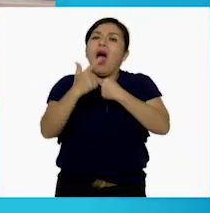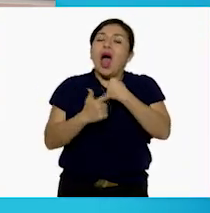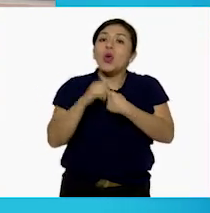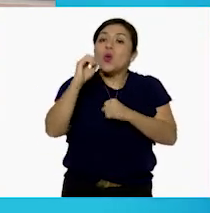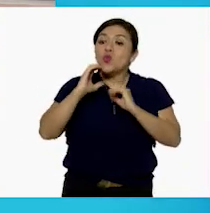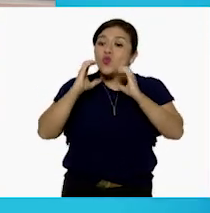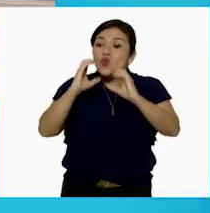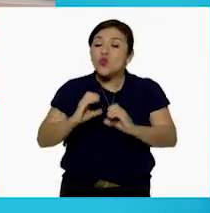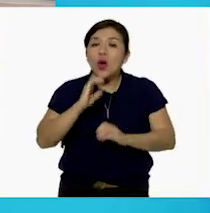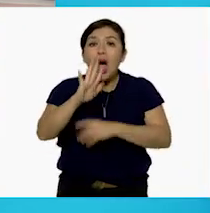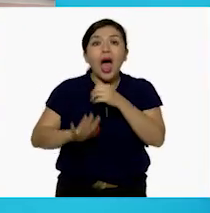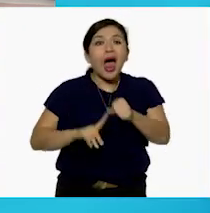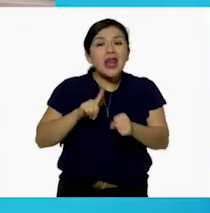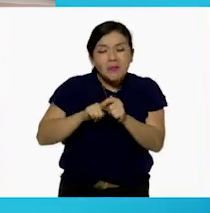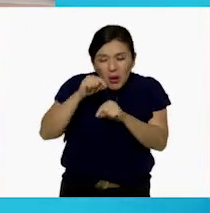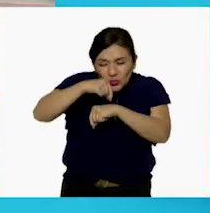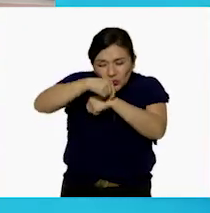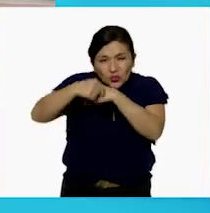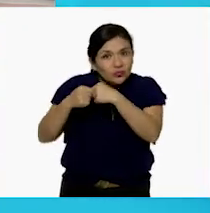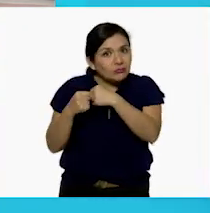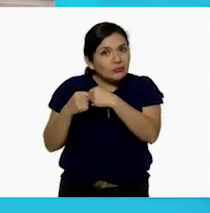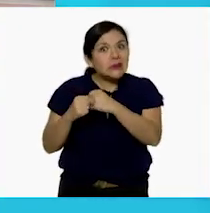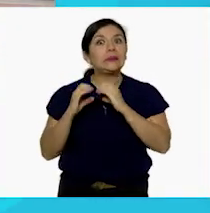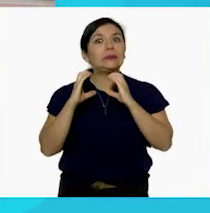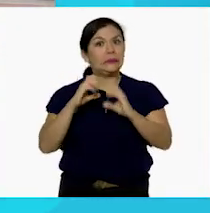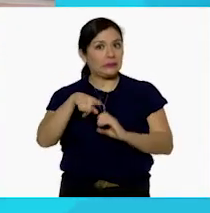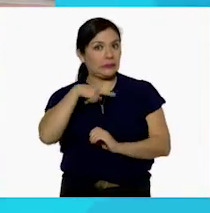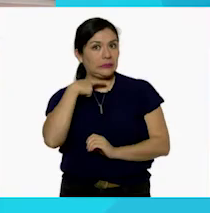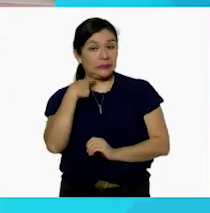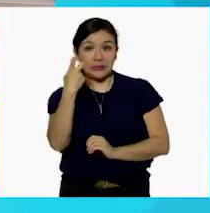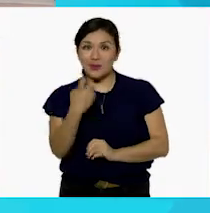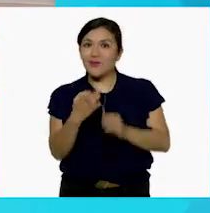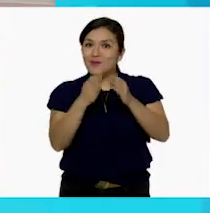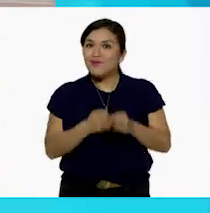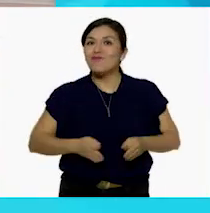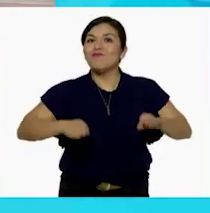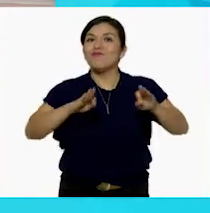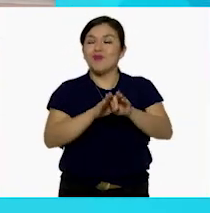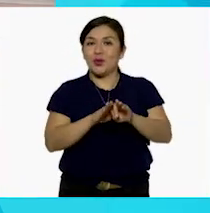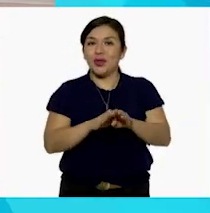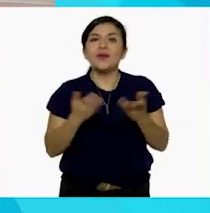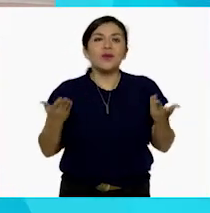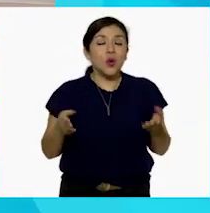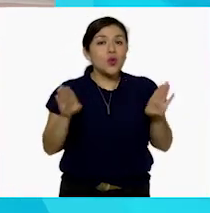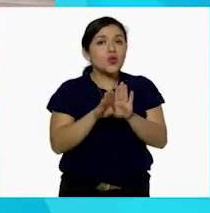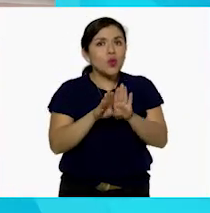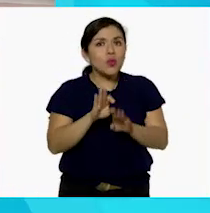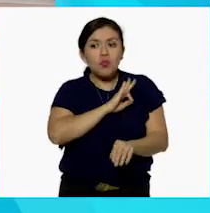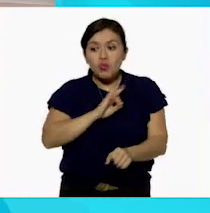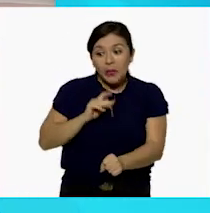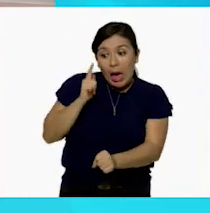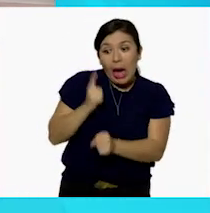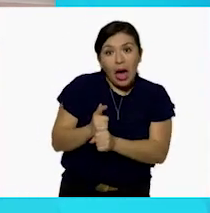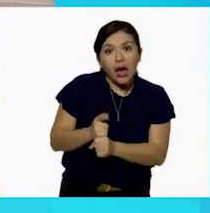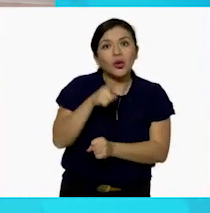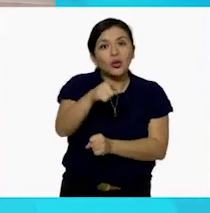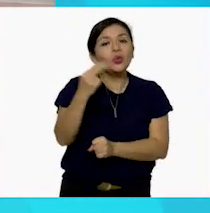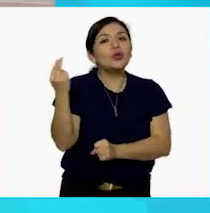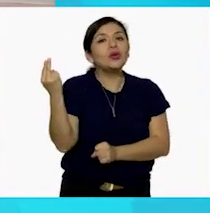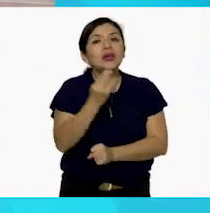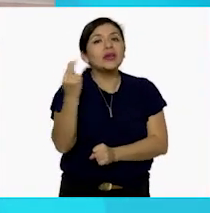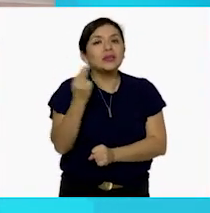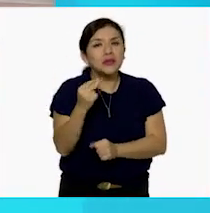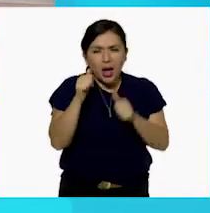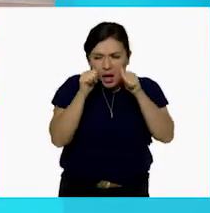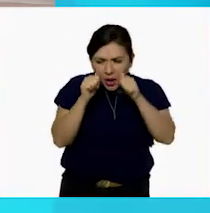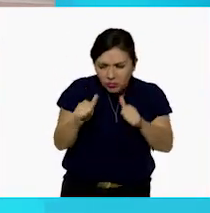o polvo. Eso es muy importante y para poder descubrirlo se necesita de